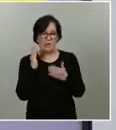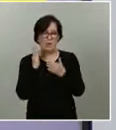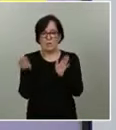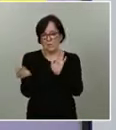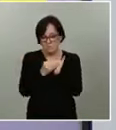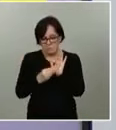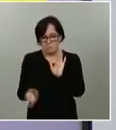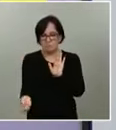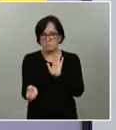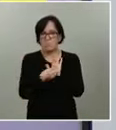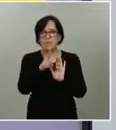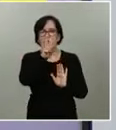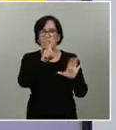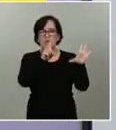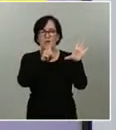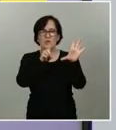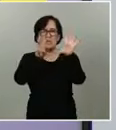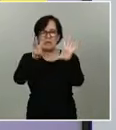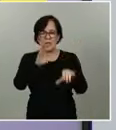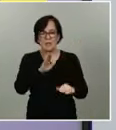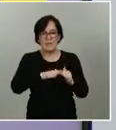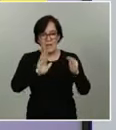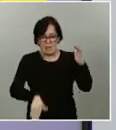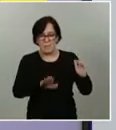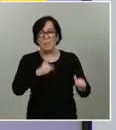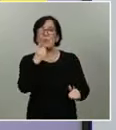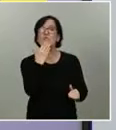Hemos podido incluir 268 niños menores de un año,